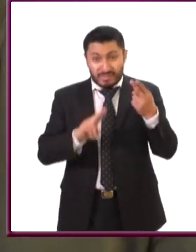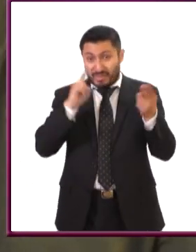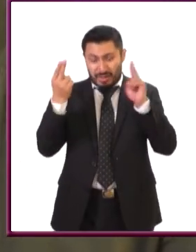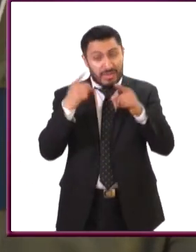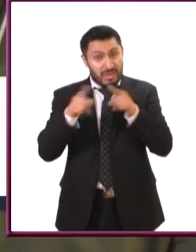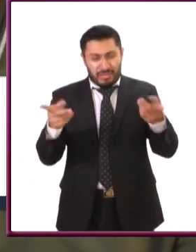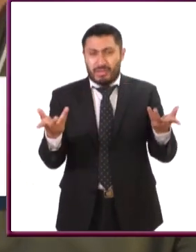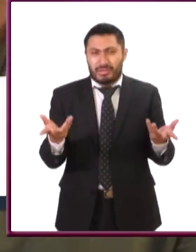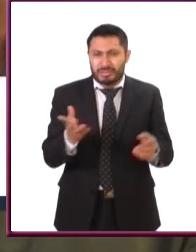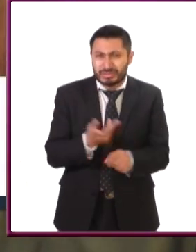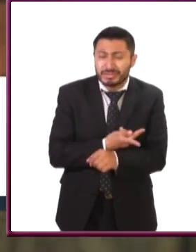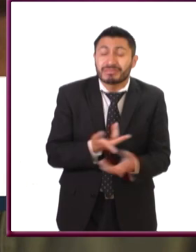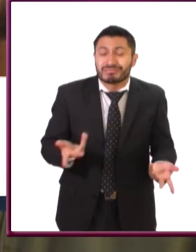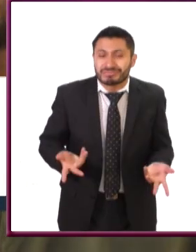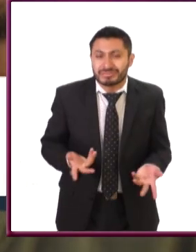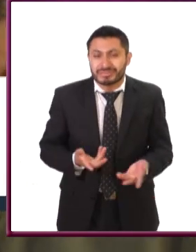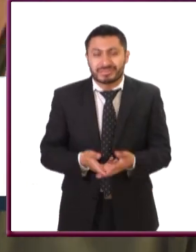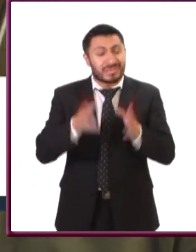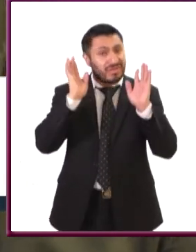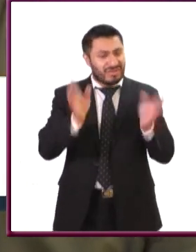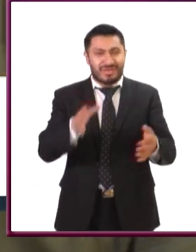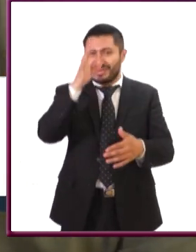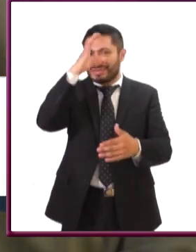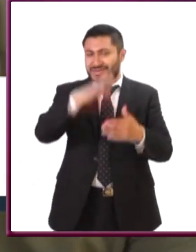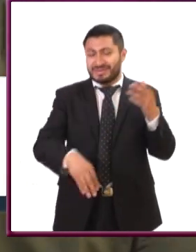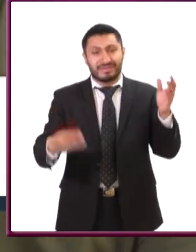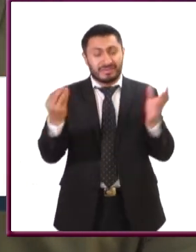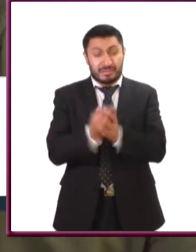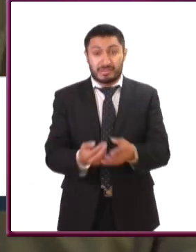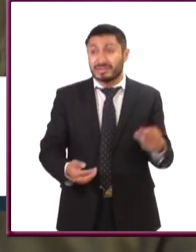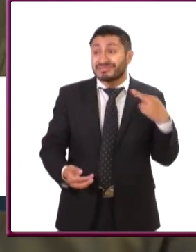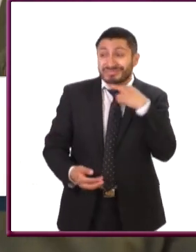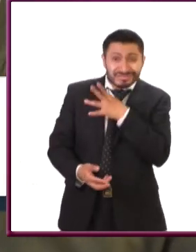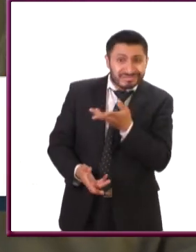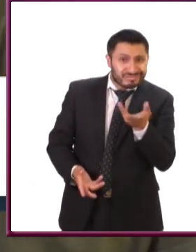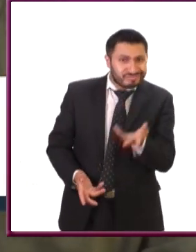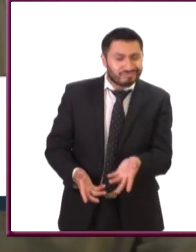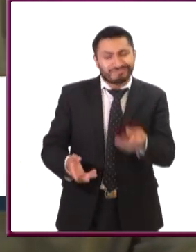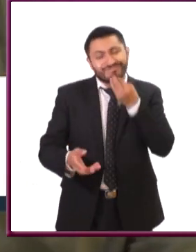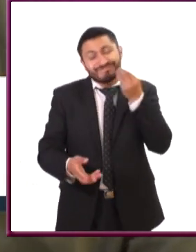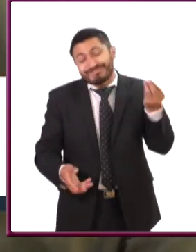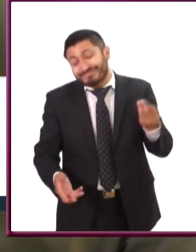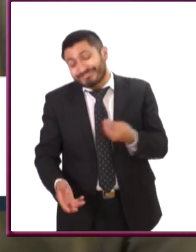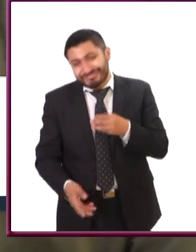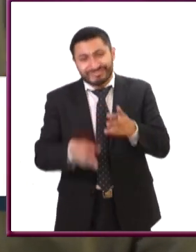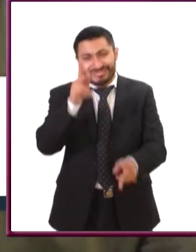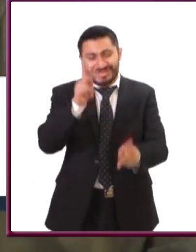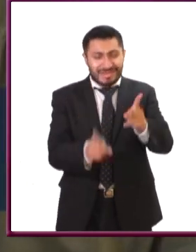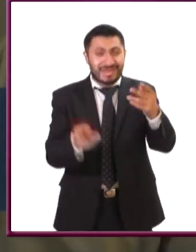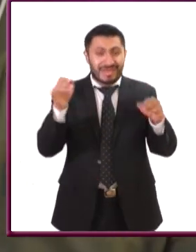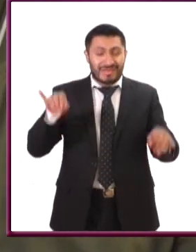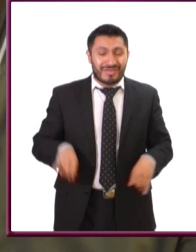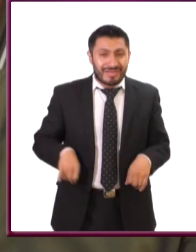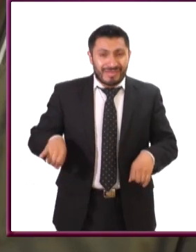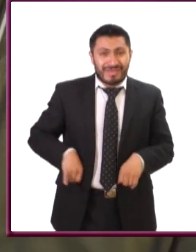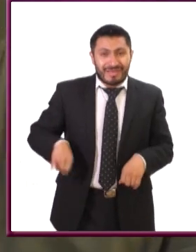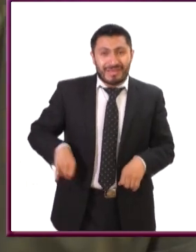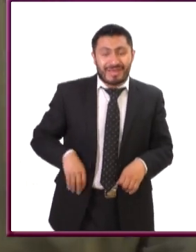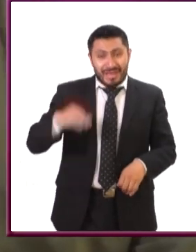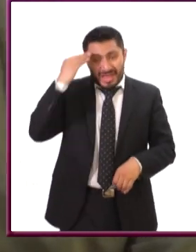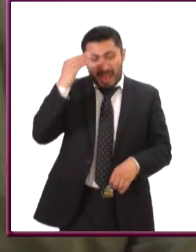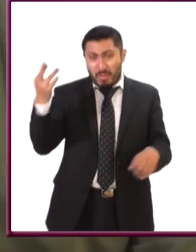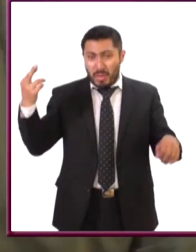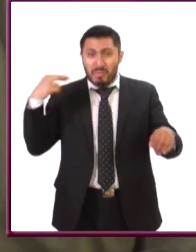más. ¿Existe otro universo o qué? No, te iba a decir que ya nos vamos. ¿Tan rápido? Bueno, es que hablando de cosas